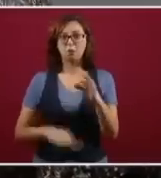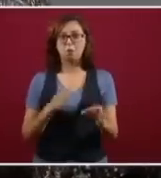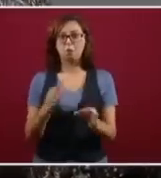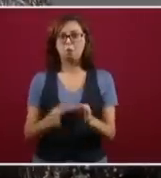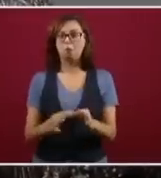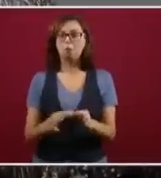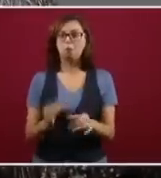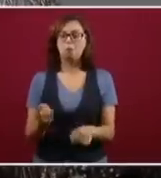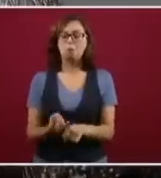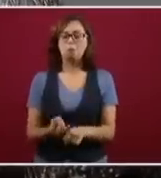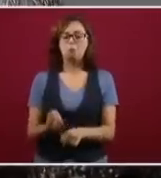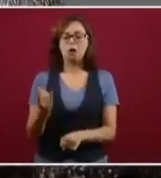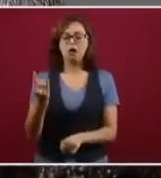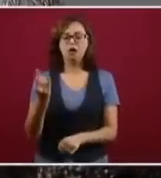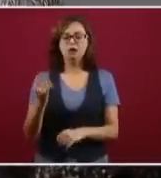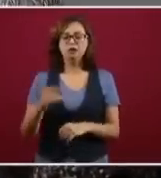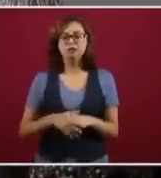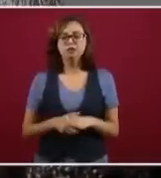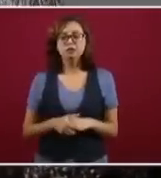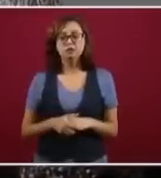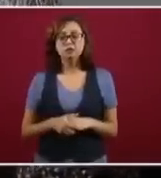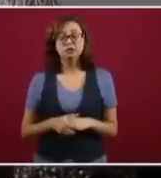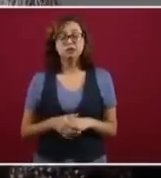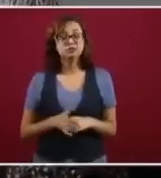Y eso quedó